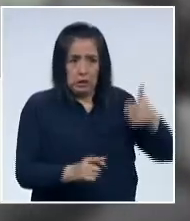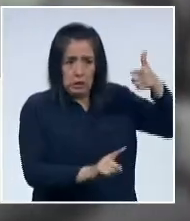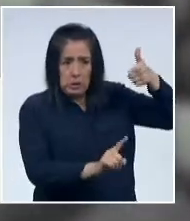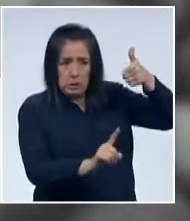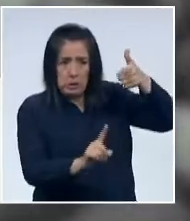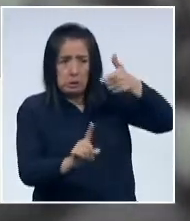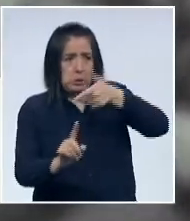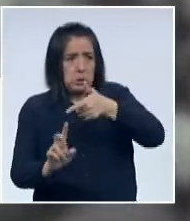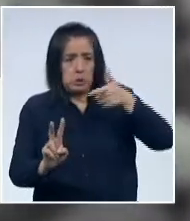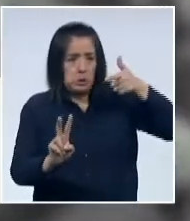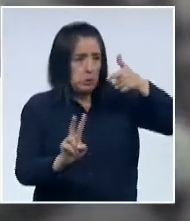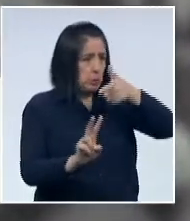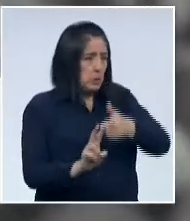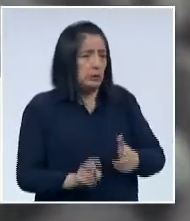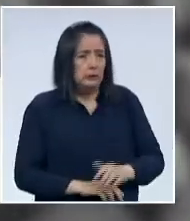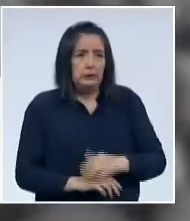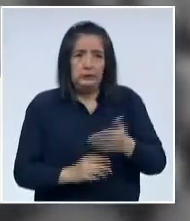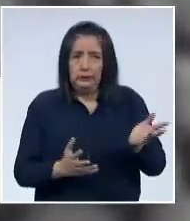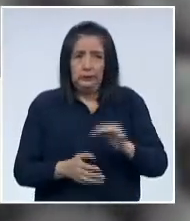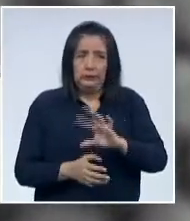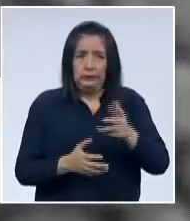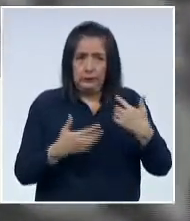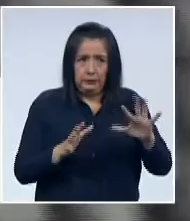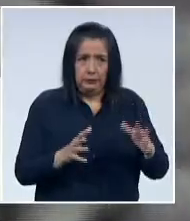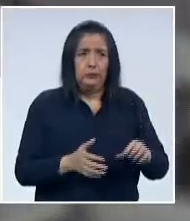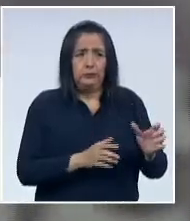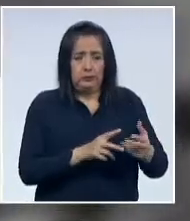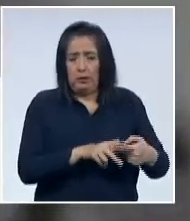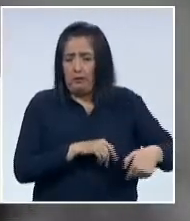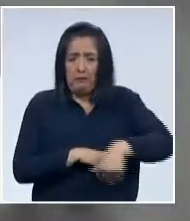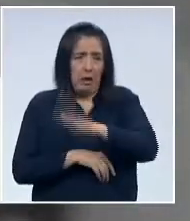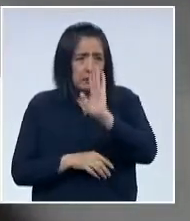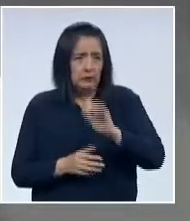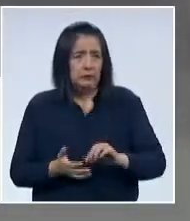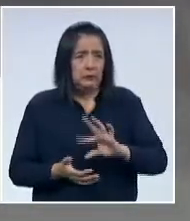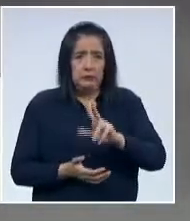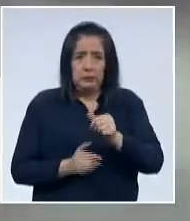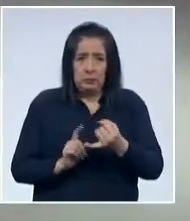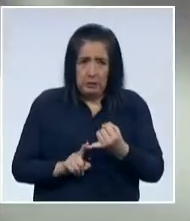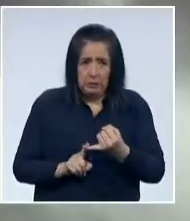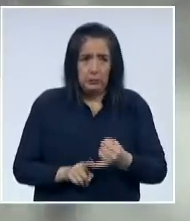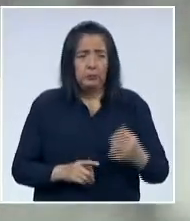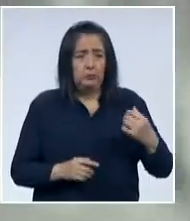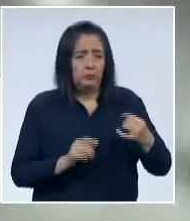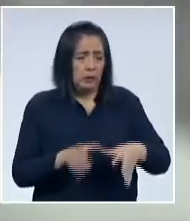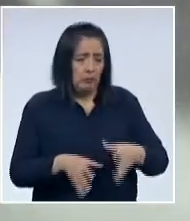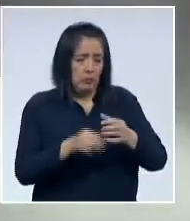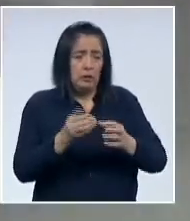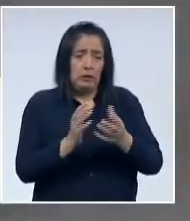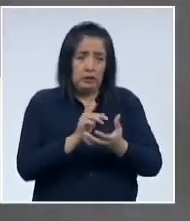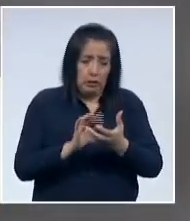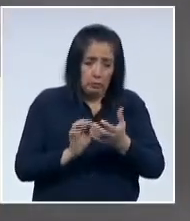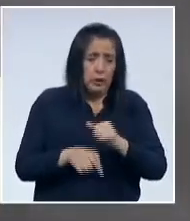cabeza con el arma una y otra vez. Los ladrones logran huir tranquilamente llevándose consigo una bolsa, celulares y dinero